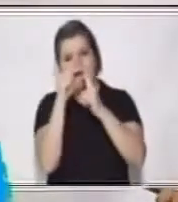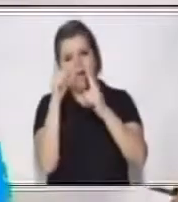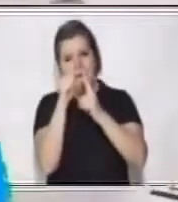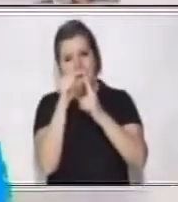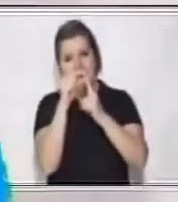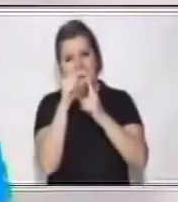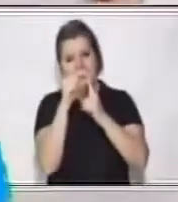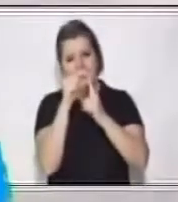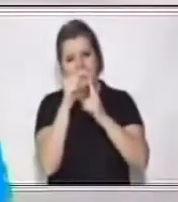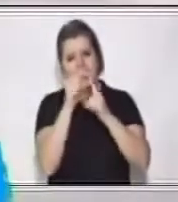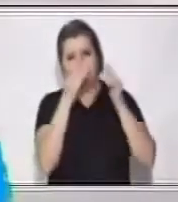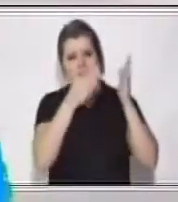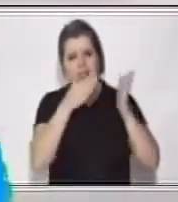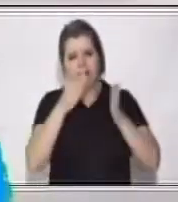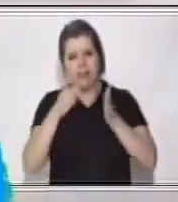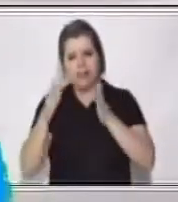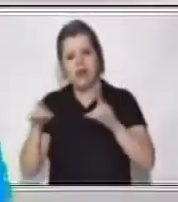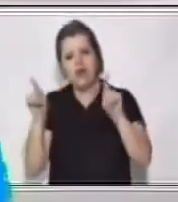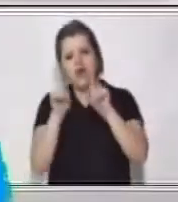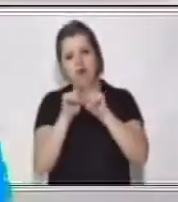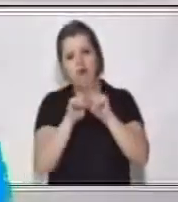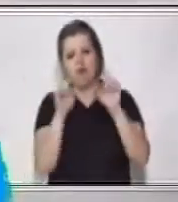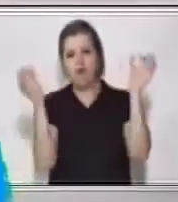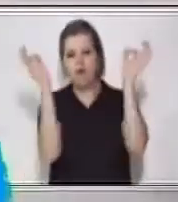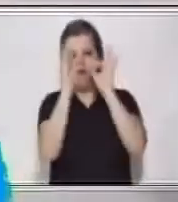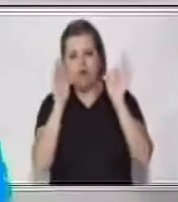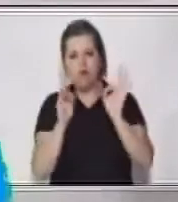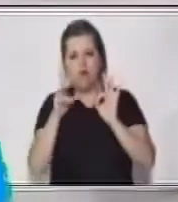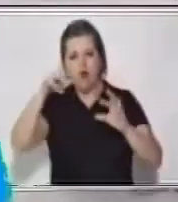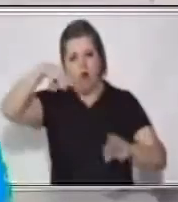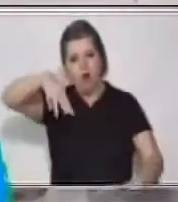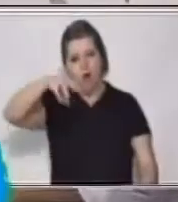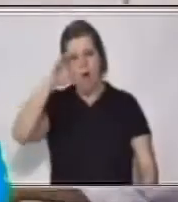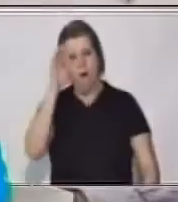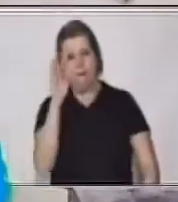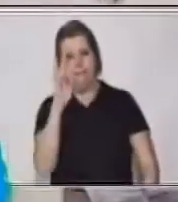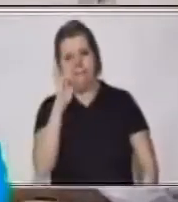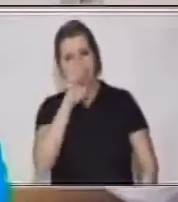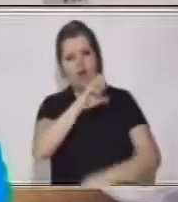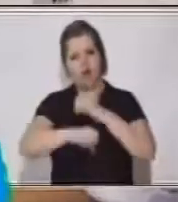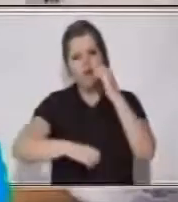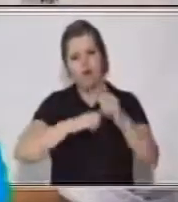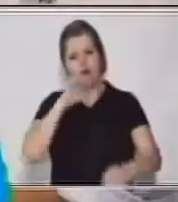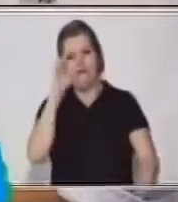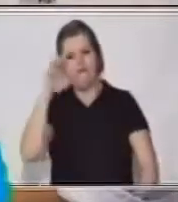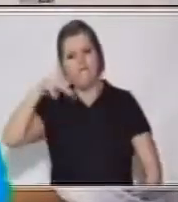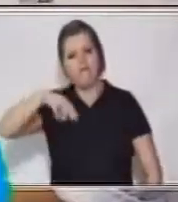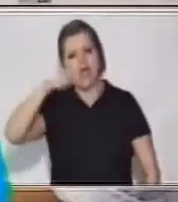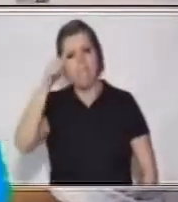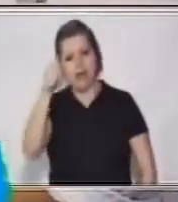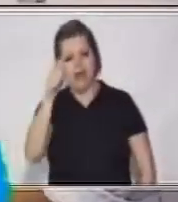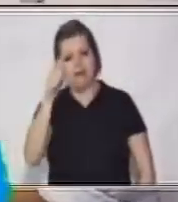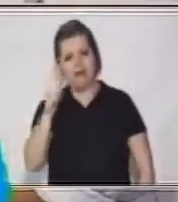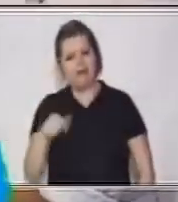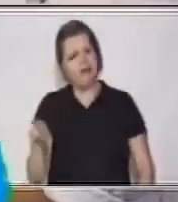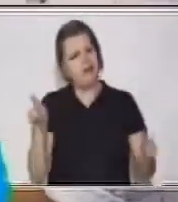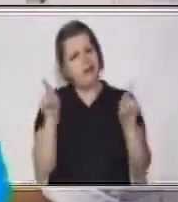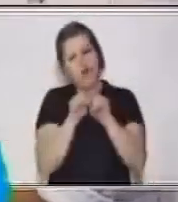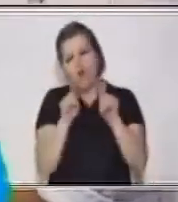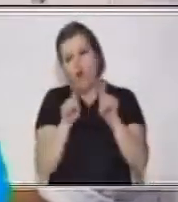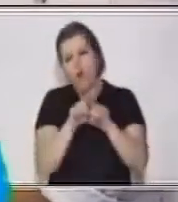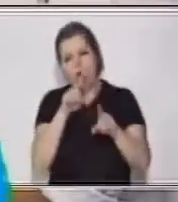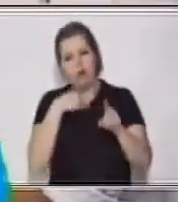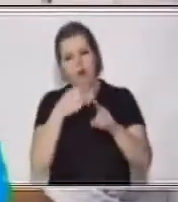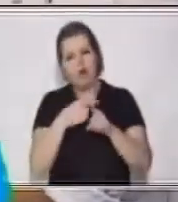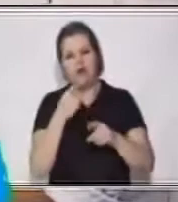vamos a clasificar como un morfema. Lo mismo haríamos nosotros si decimos mesota. Cuando nosotros